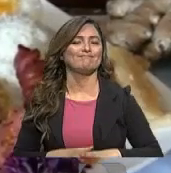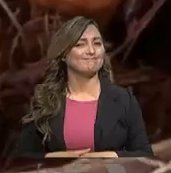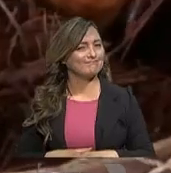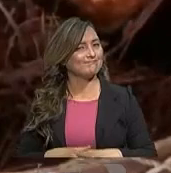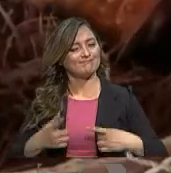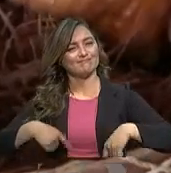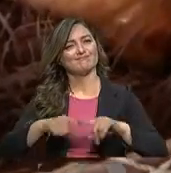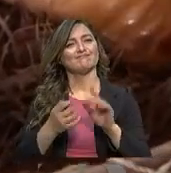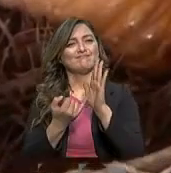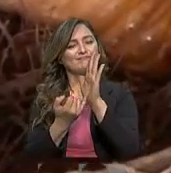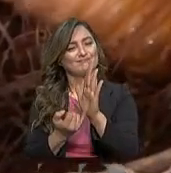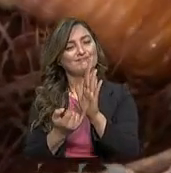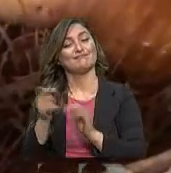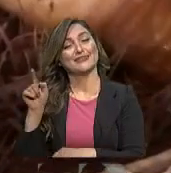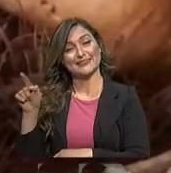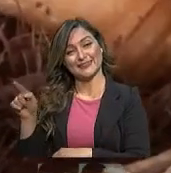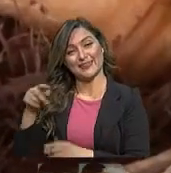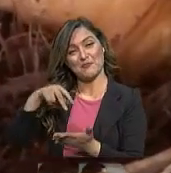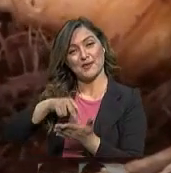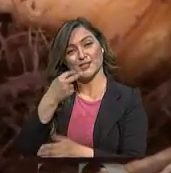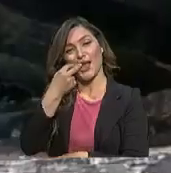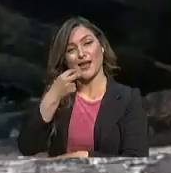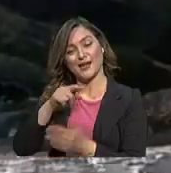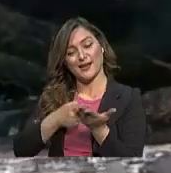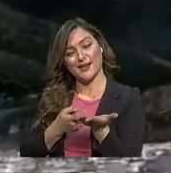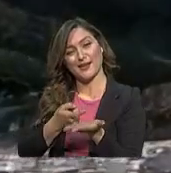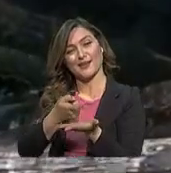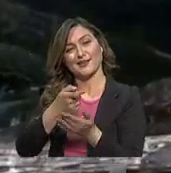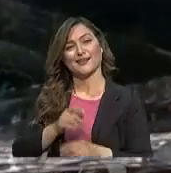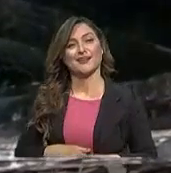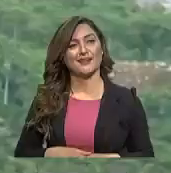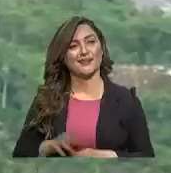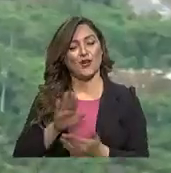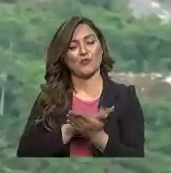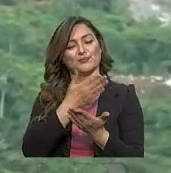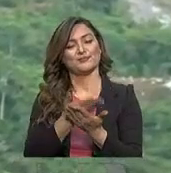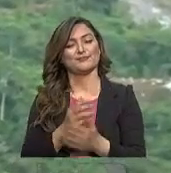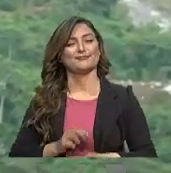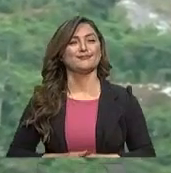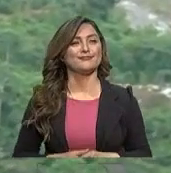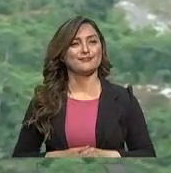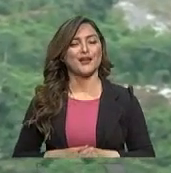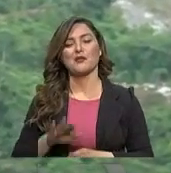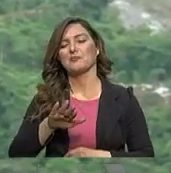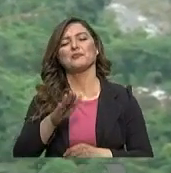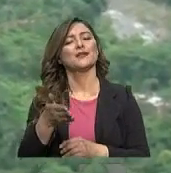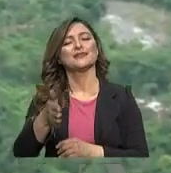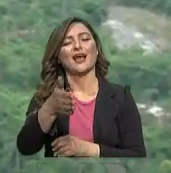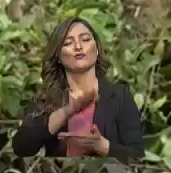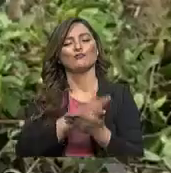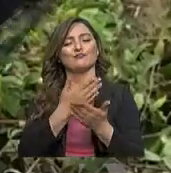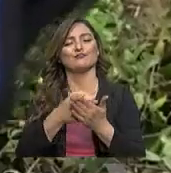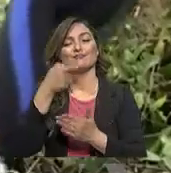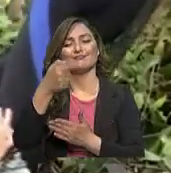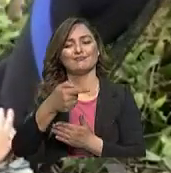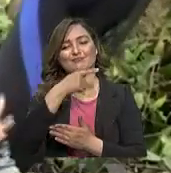con los platos típicos, como un rico pincho de mayón o un maito de tilapia. Por eso, sin duda este próximo